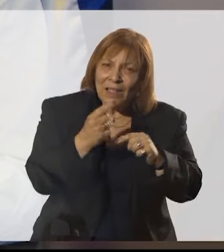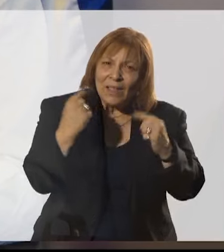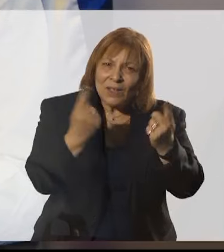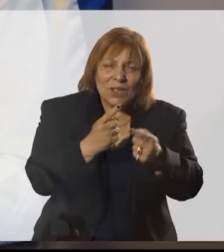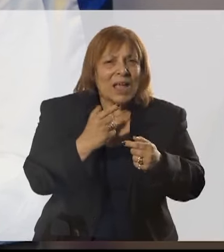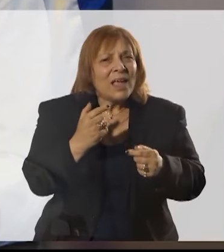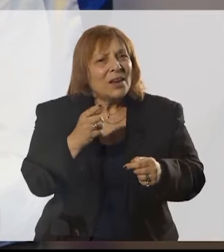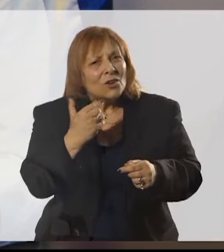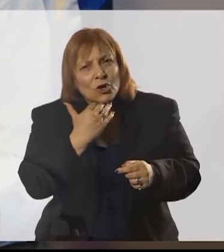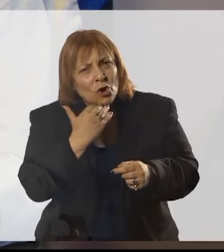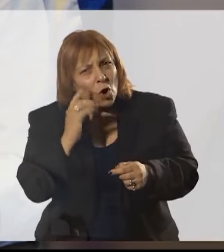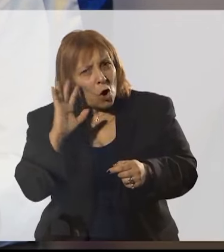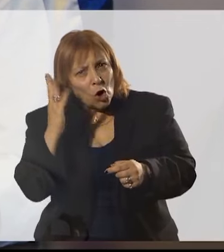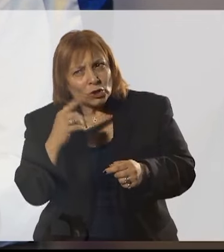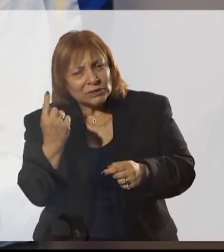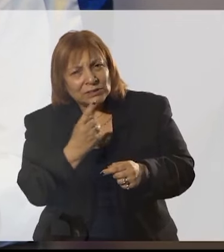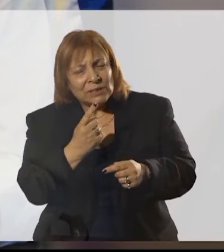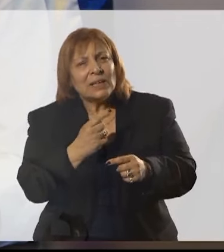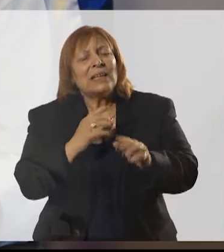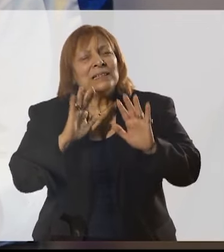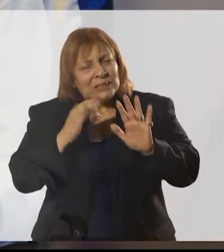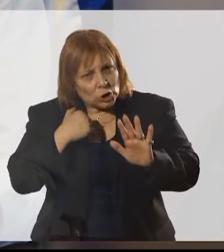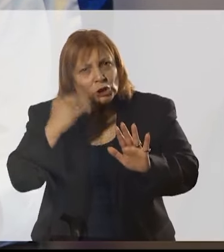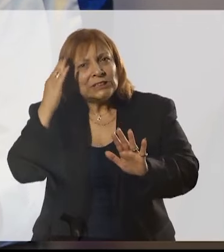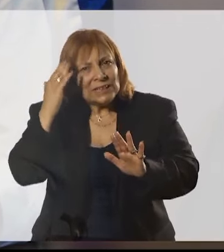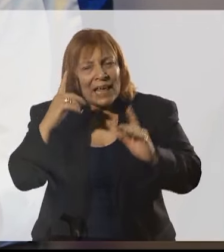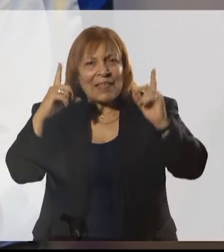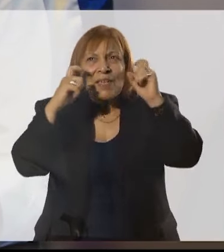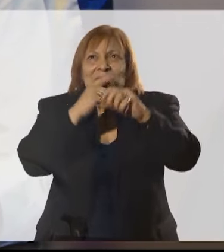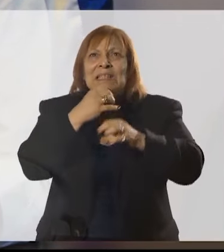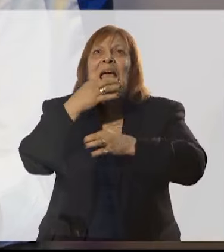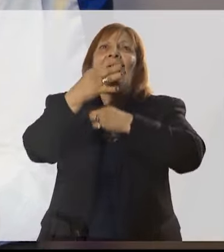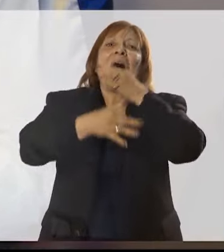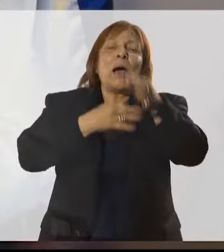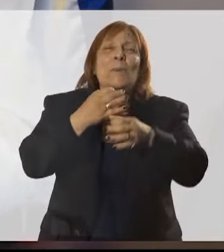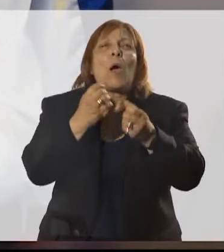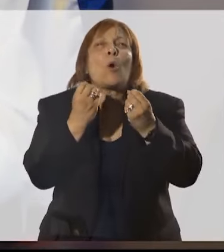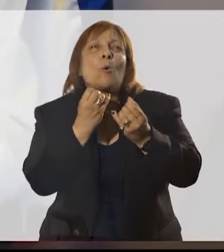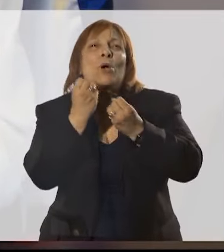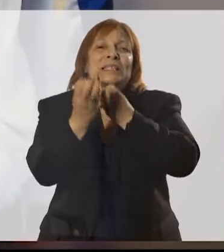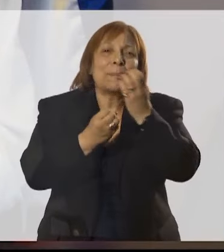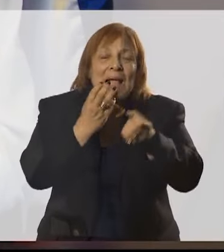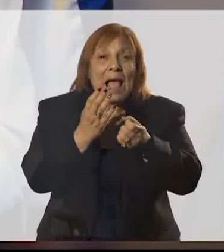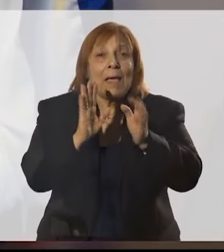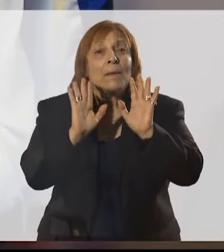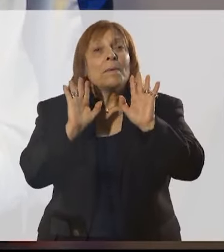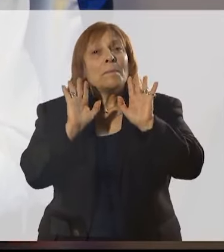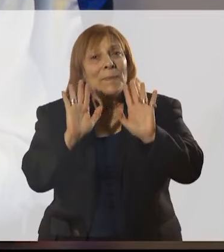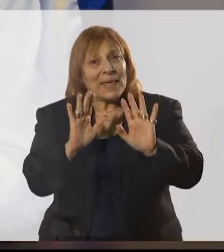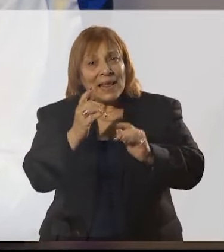hacerlo Acaso no las conocemos aunque nos resulte difícil expresarlas con